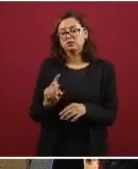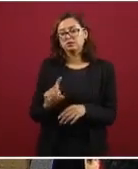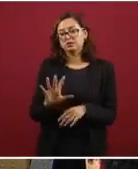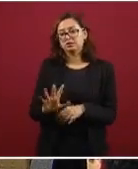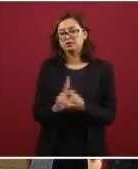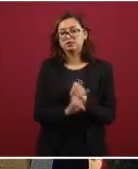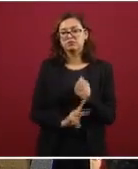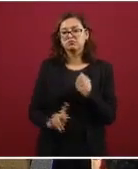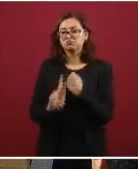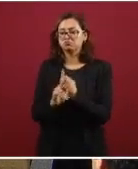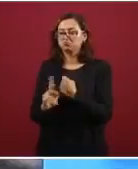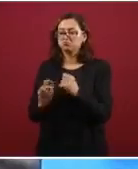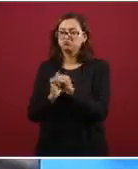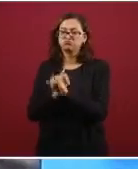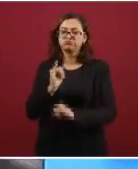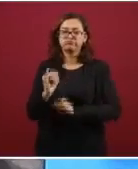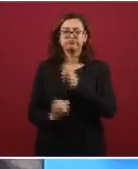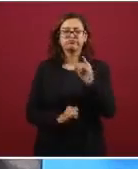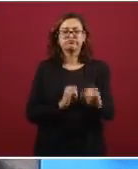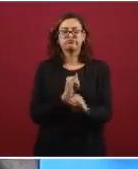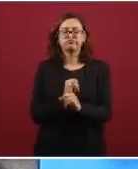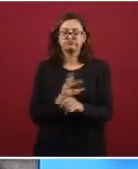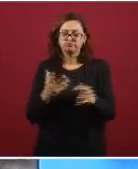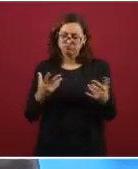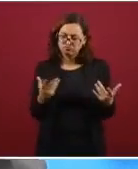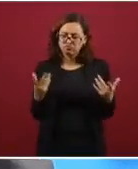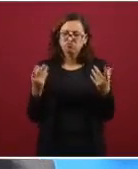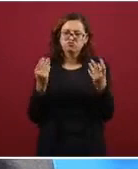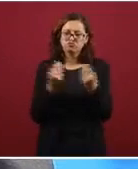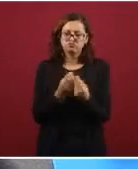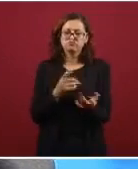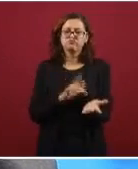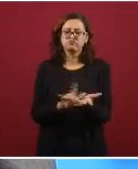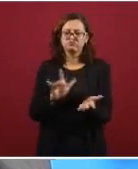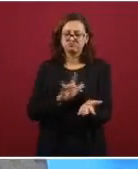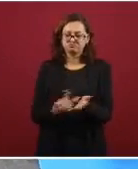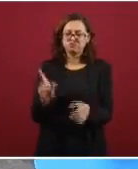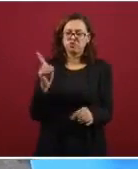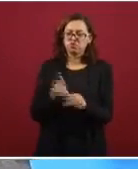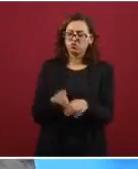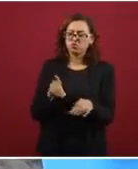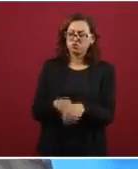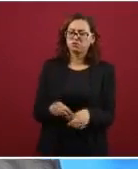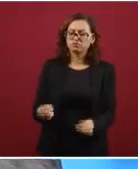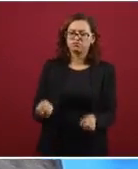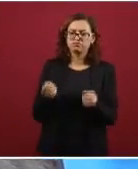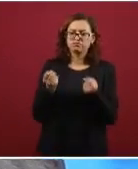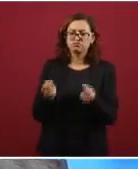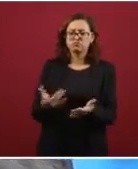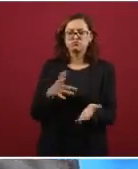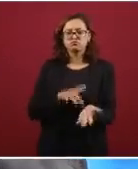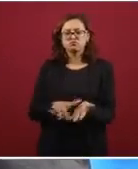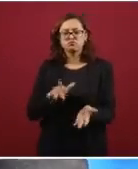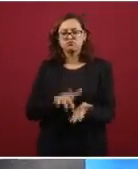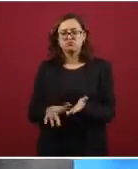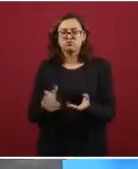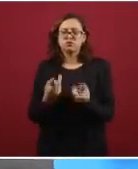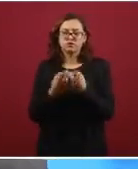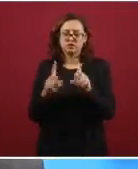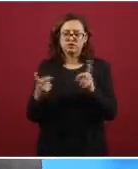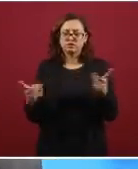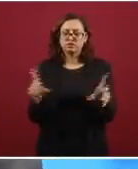denominados cooperantes internacionales o que potencialmente serán donantes o ya lo son en este momento en favor del Plan de Desarrollo